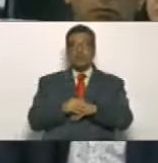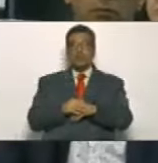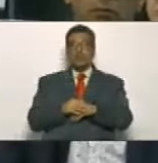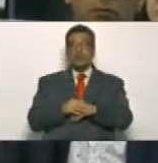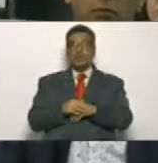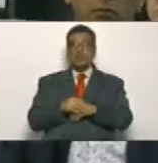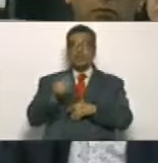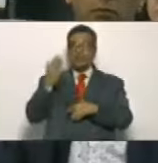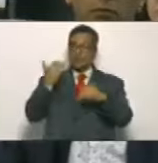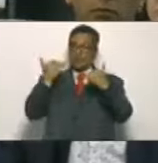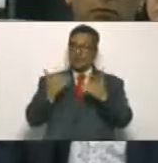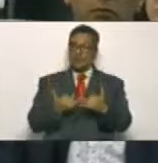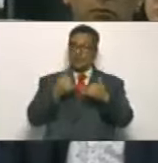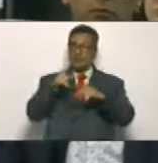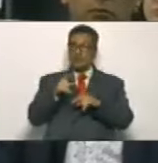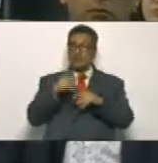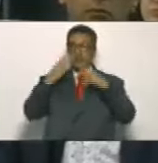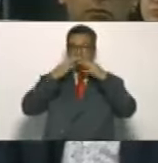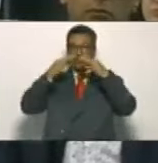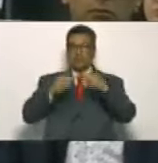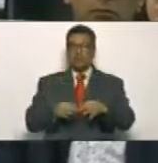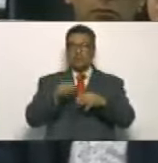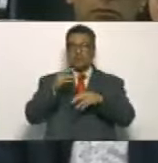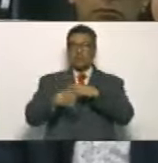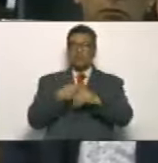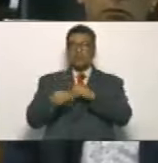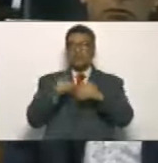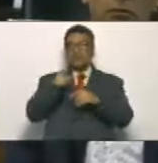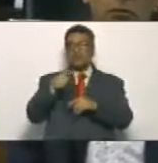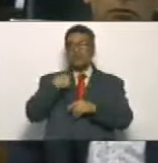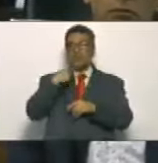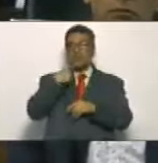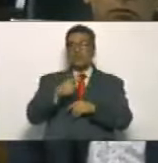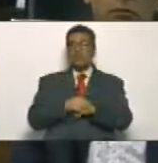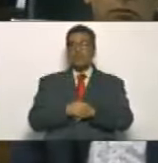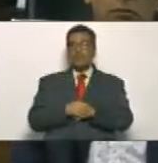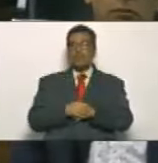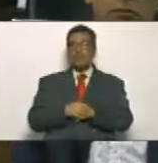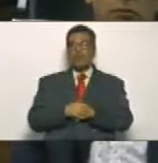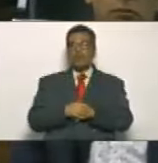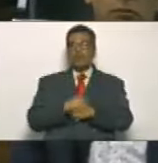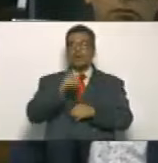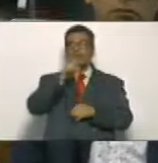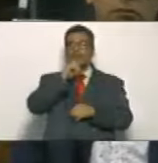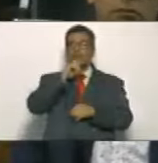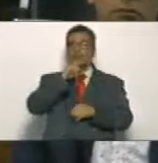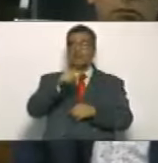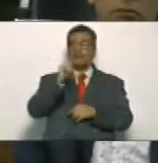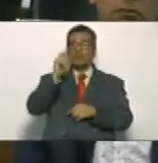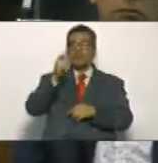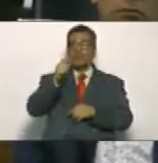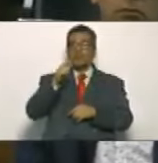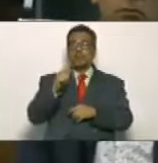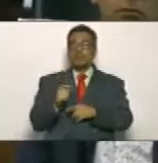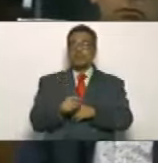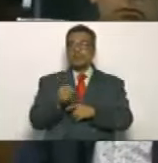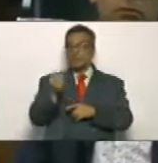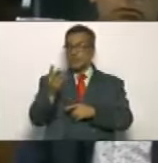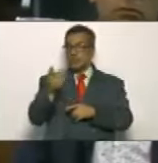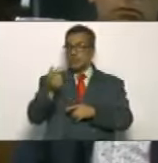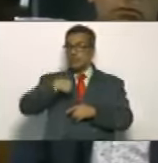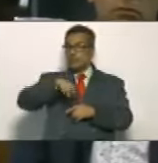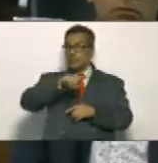colonialmente. Ahora hay una realidad de hecho, y eso es lo que digo, que es difícil. La tarea fundamental